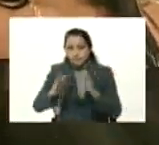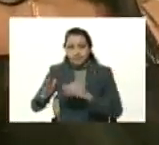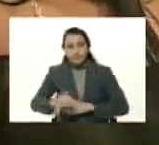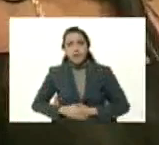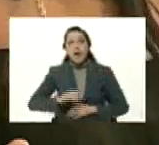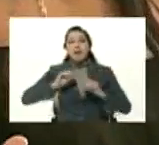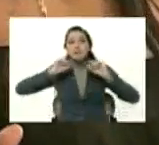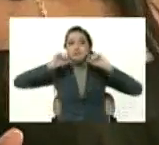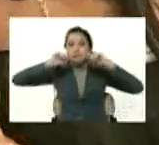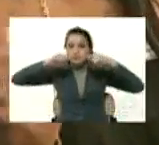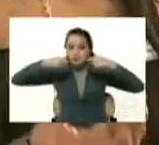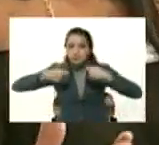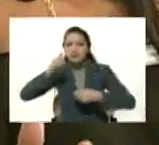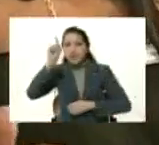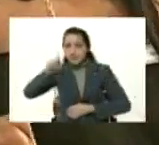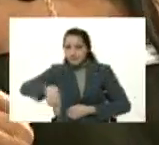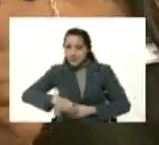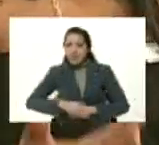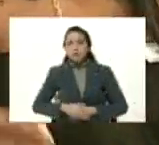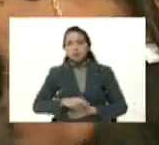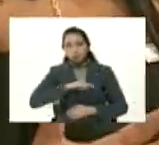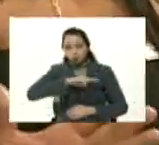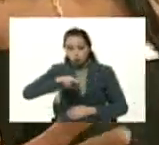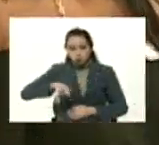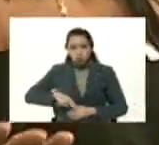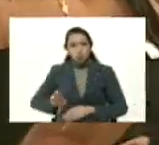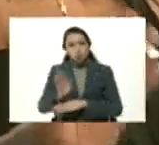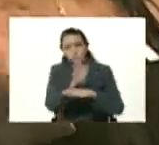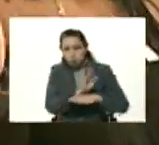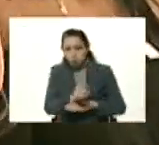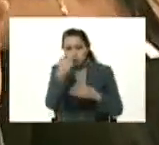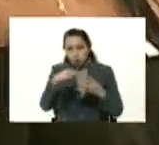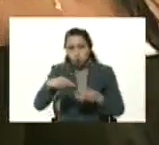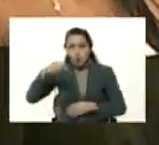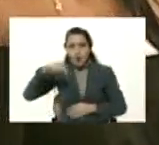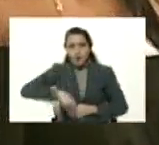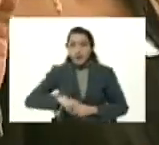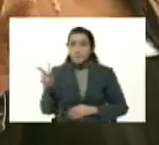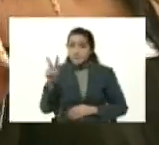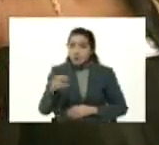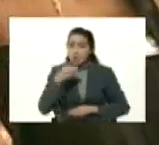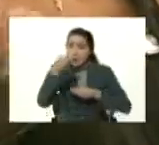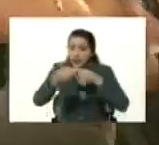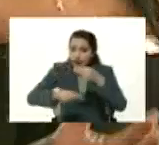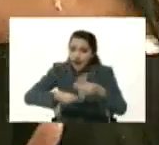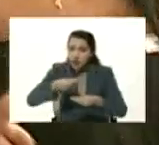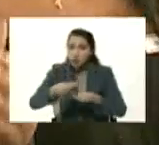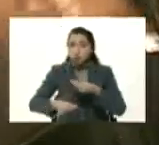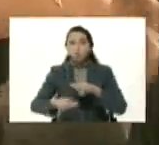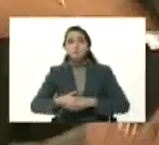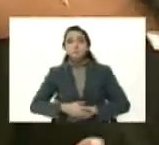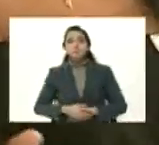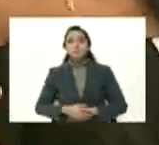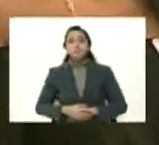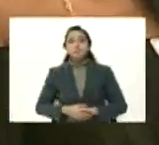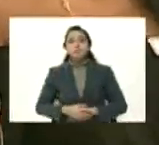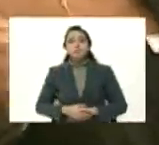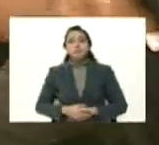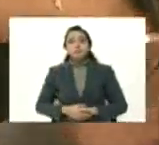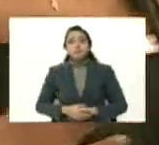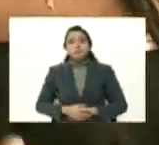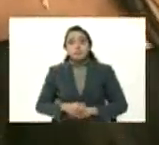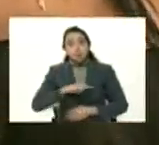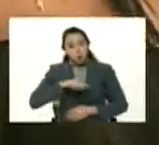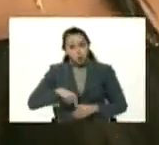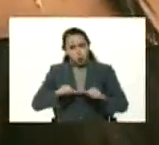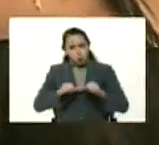Siempre hemos sido una agroindustria que protege al productor nacional como primera instancia y bueno, efectivamente lo que queremos es